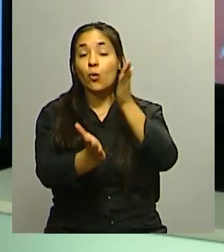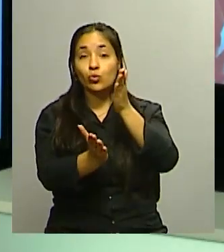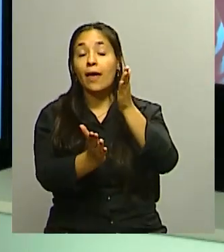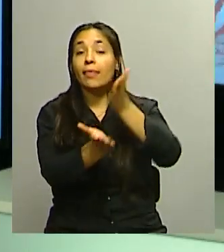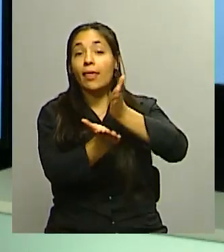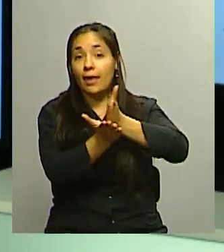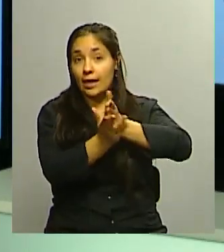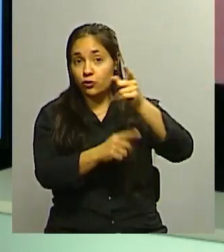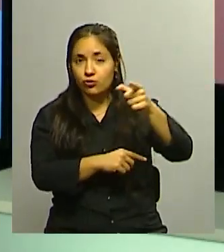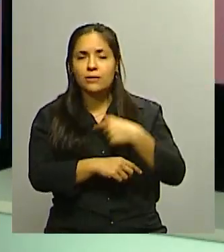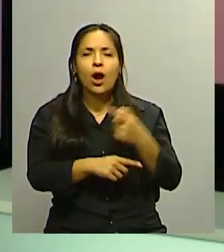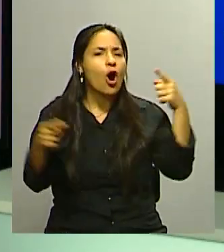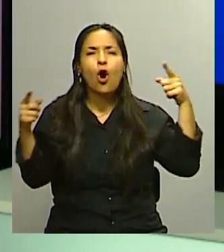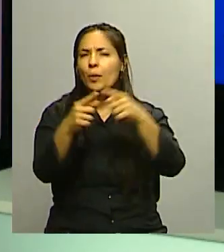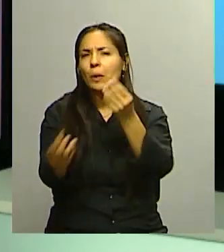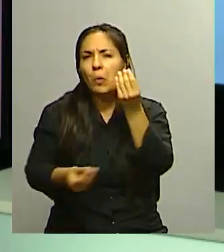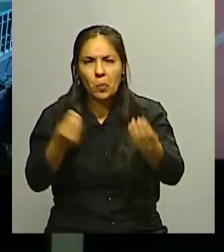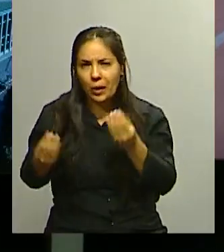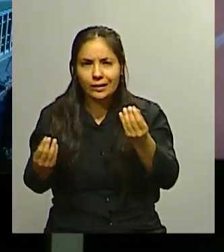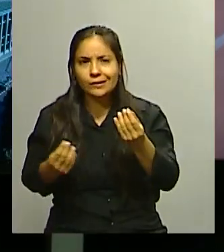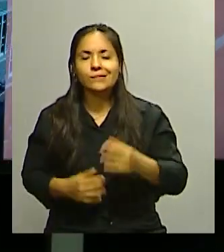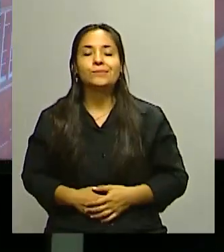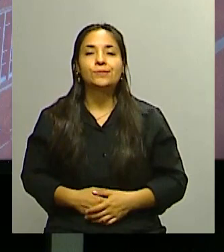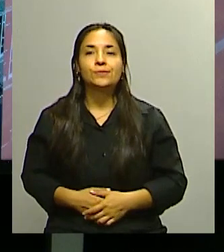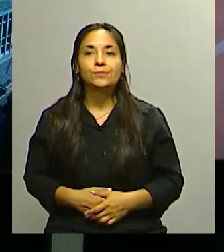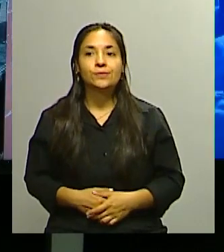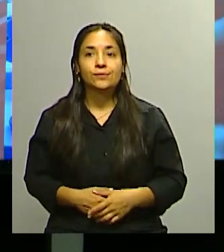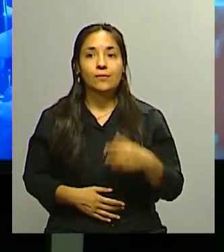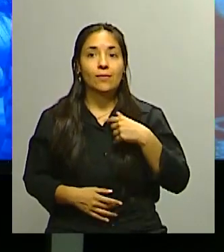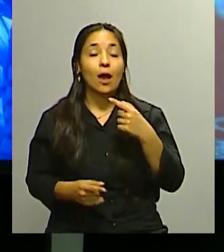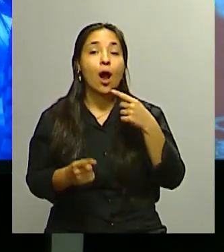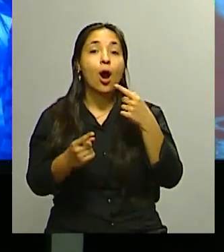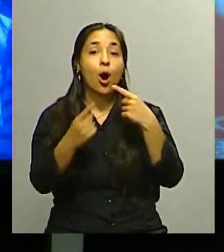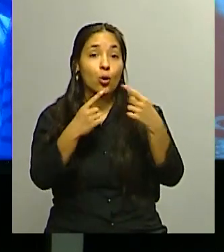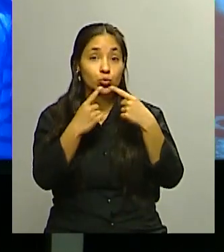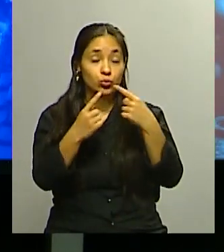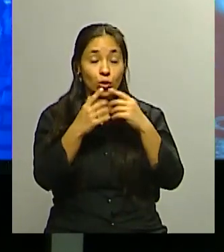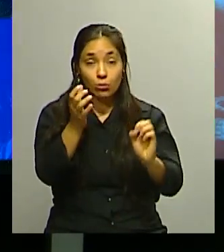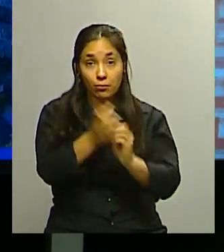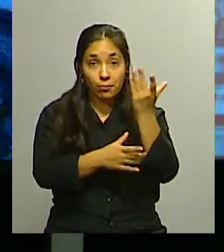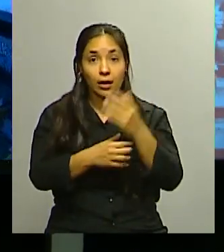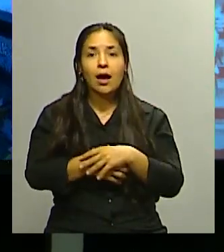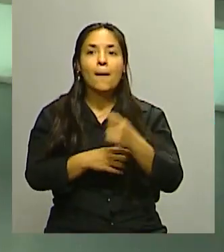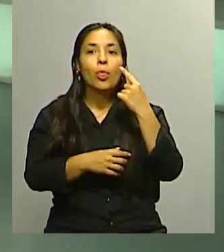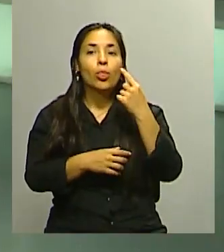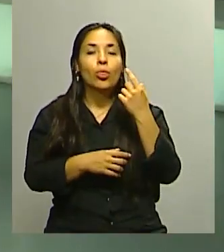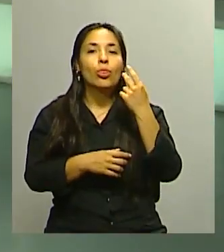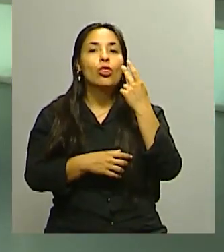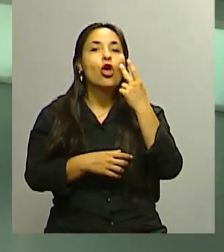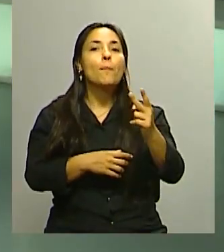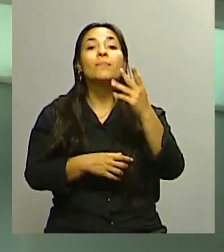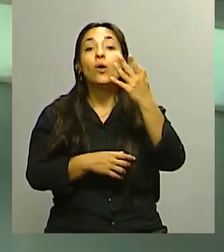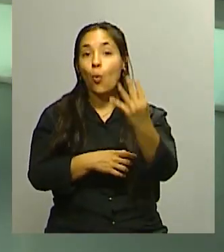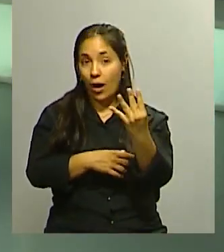intención trabajan ahí en los consultorios? Los consultorios surgieron en el año 2004 con